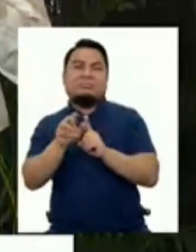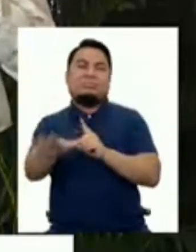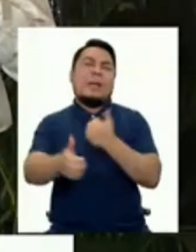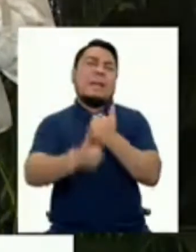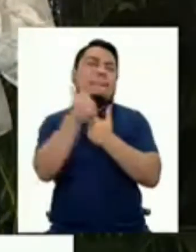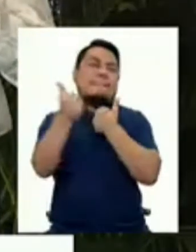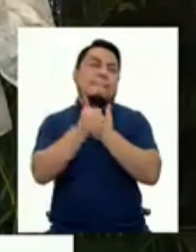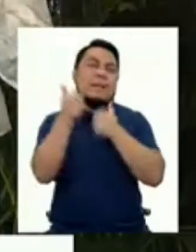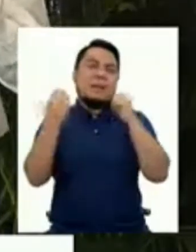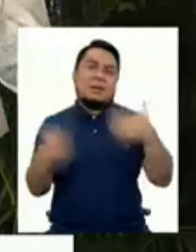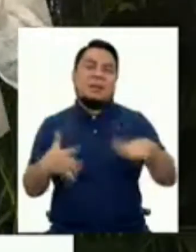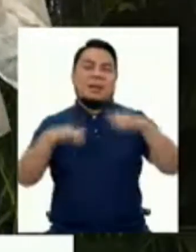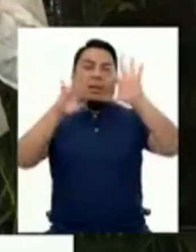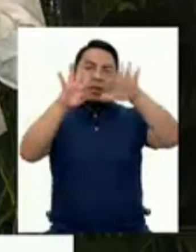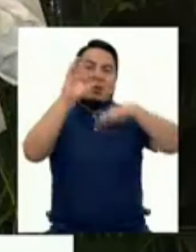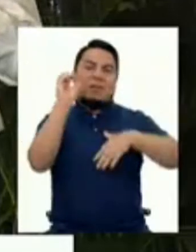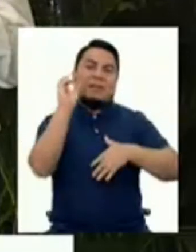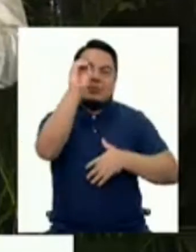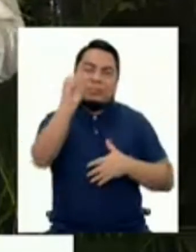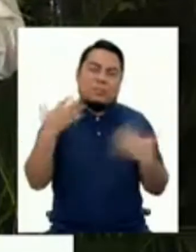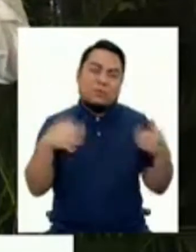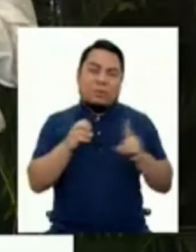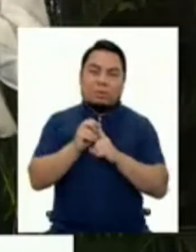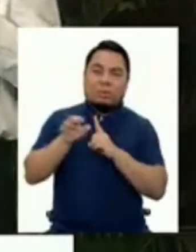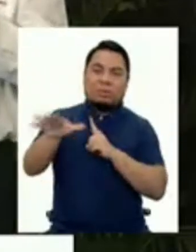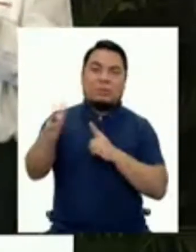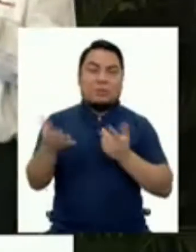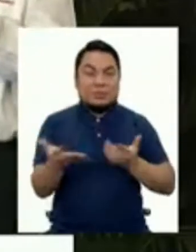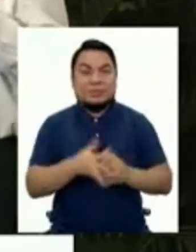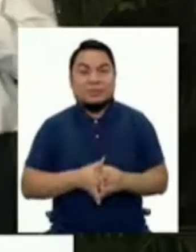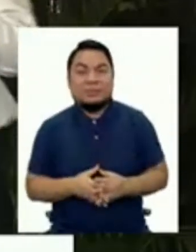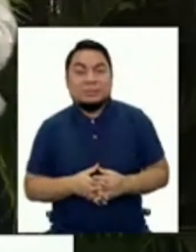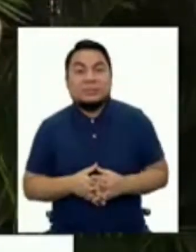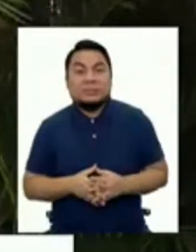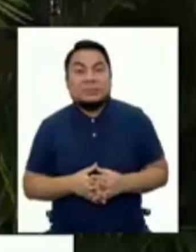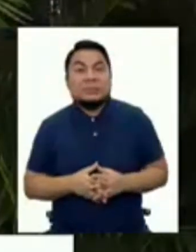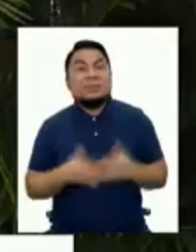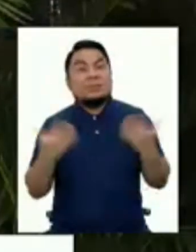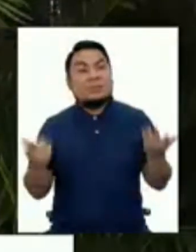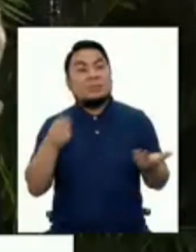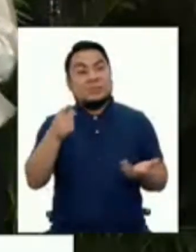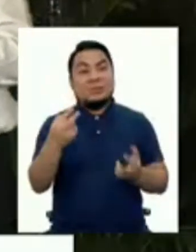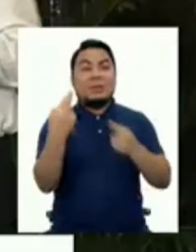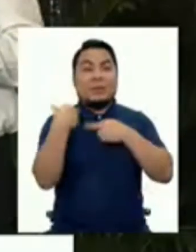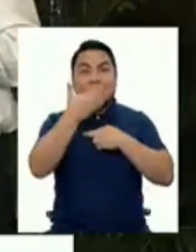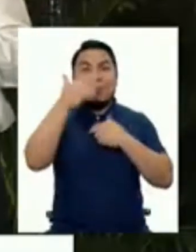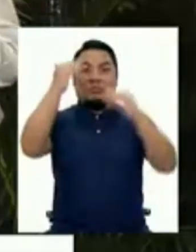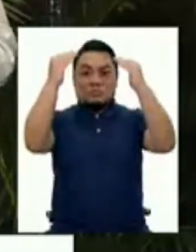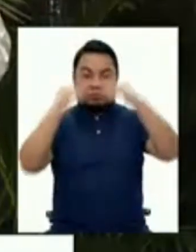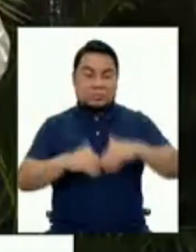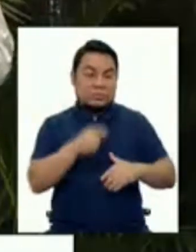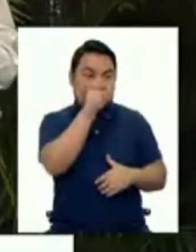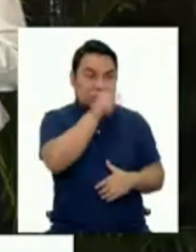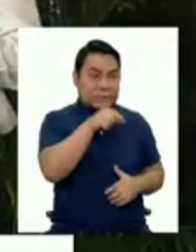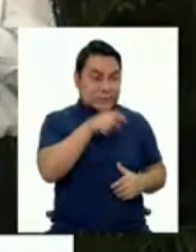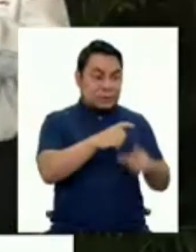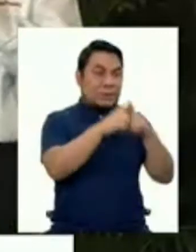mascarilla, 90% de probabilidad de contagio. Si respetamos esa indicación,